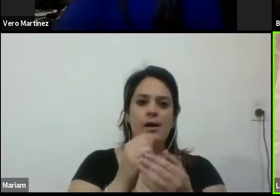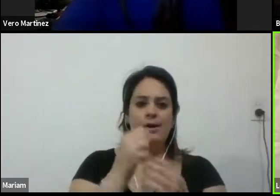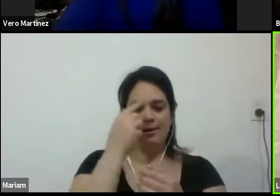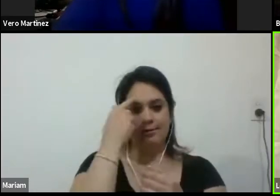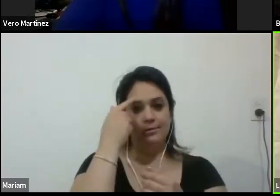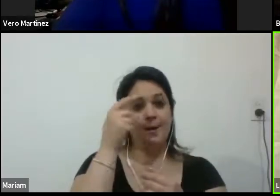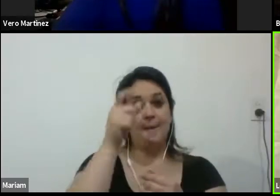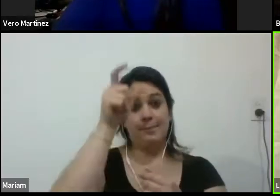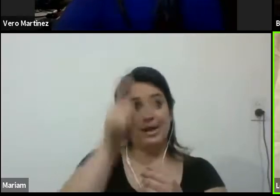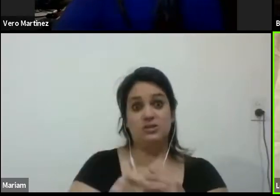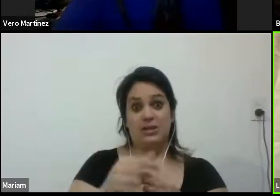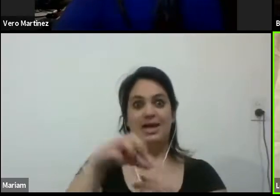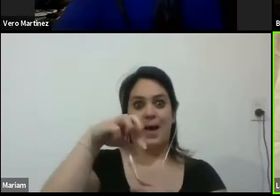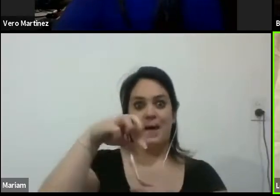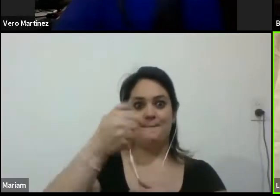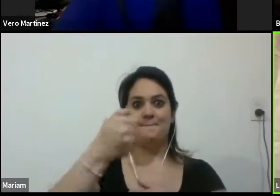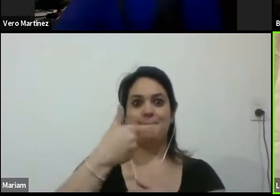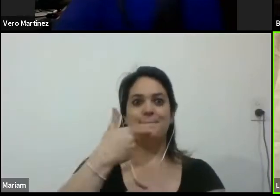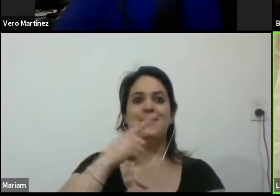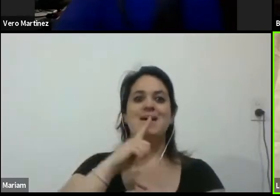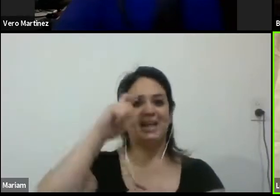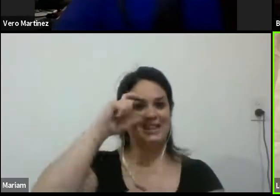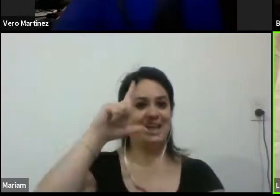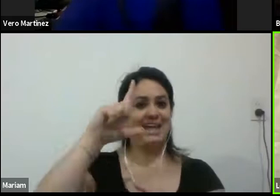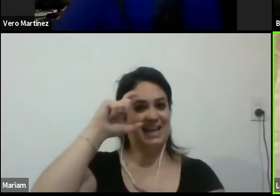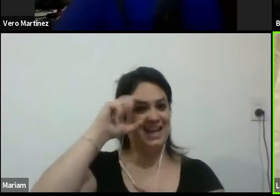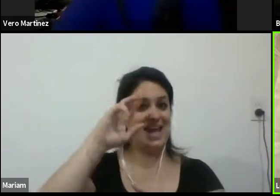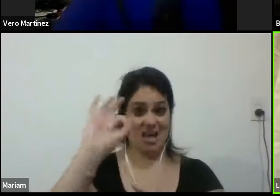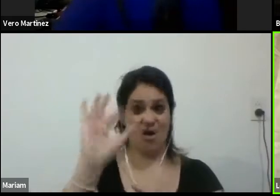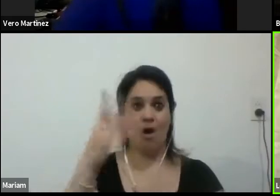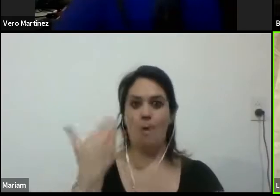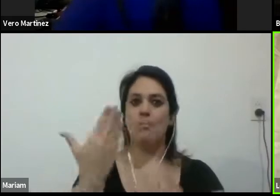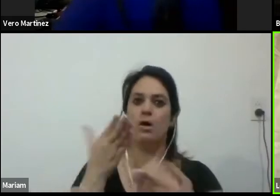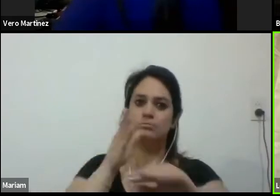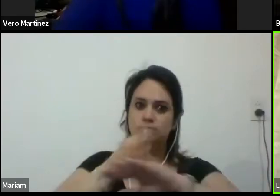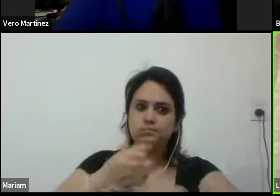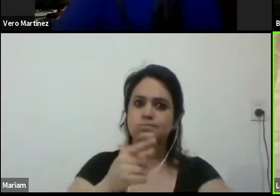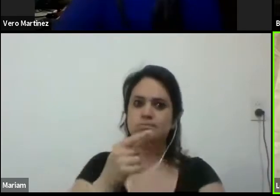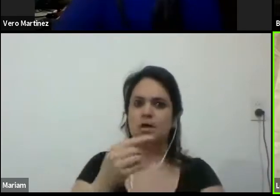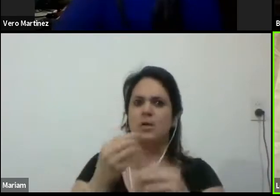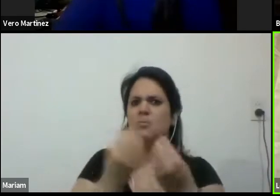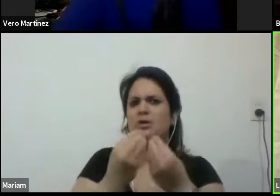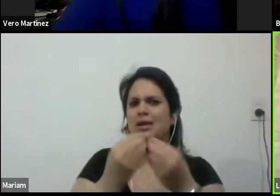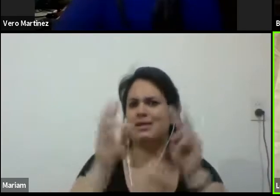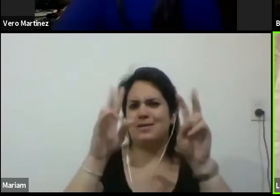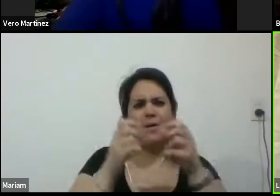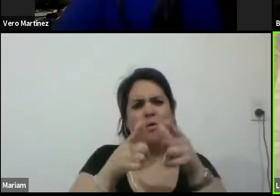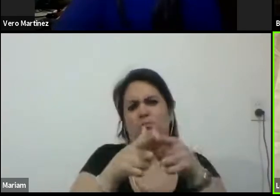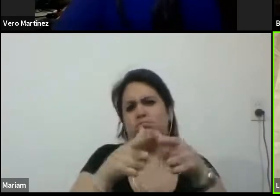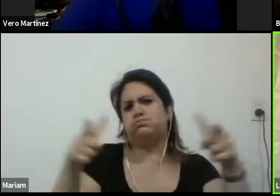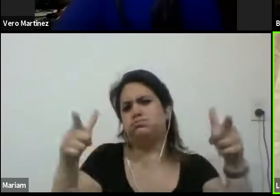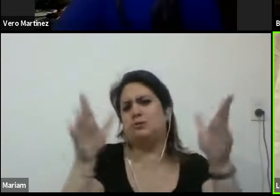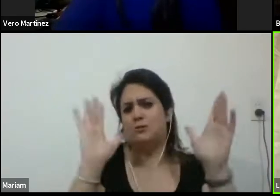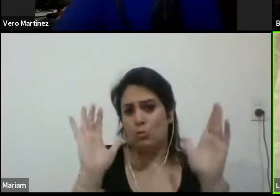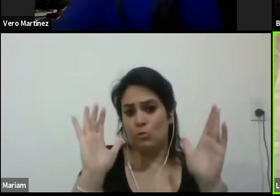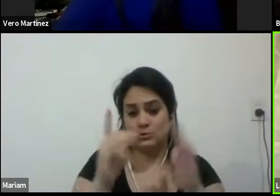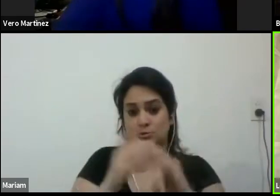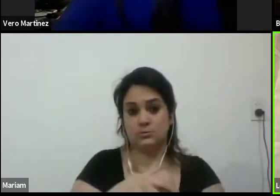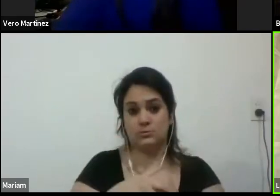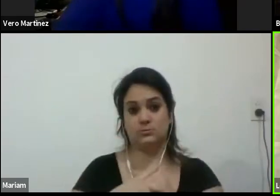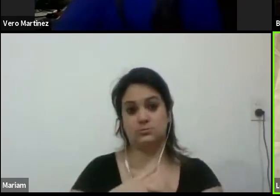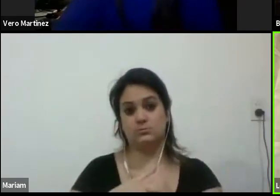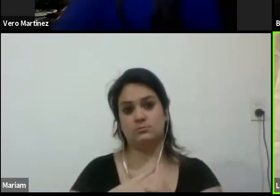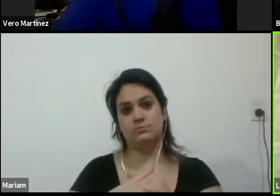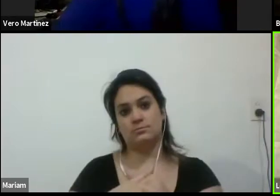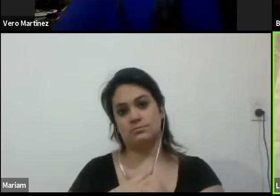pastelero después pueda seguir incursionando orientándose en la pastelería porque es mucho más amplio la